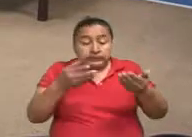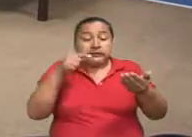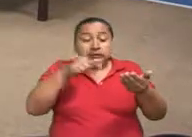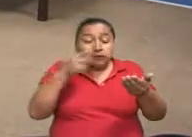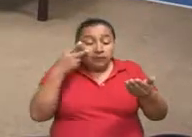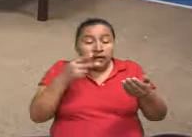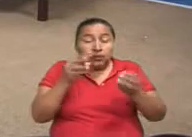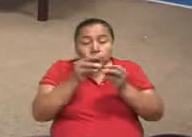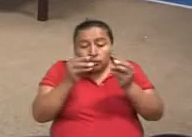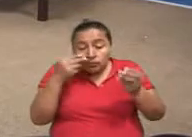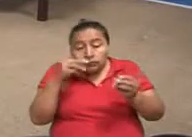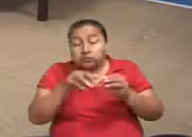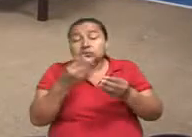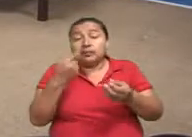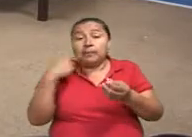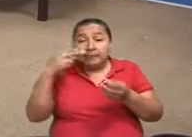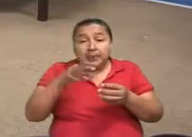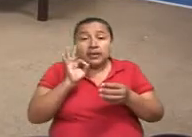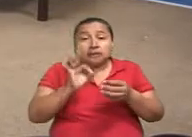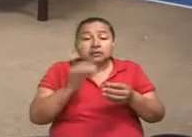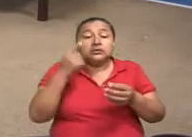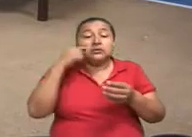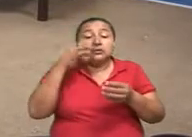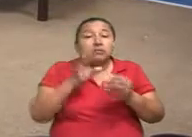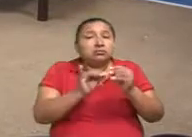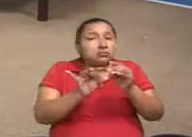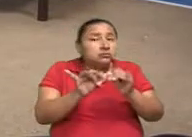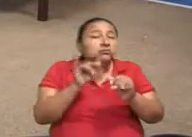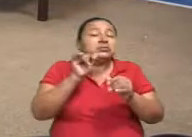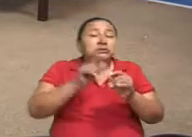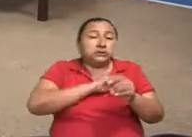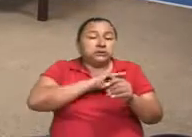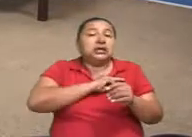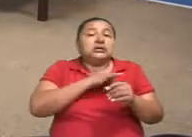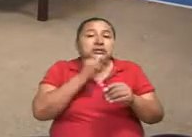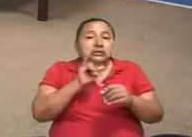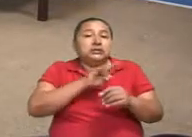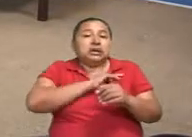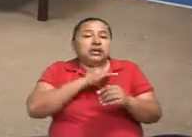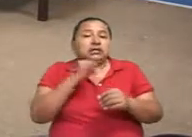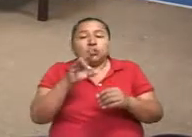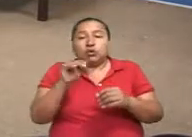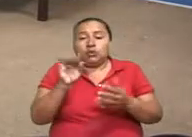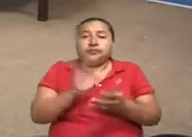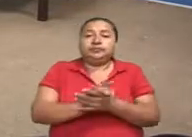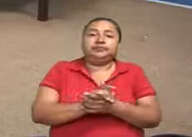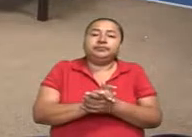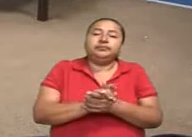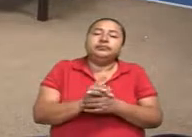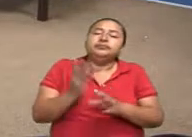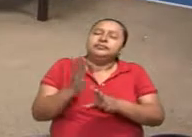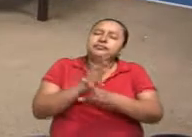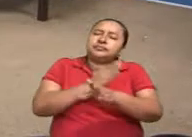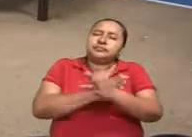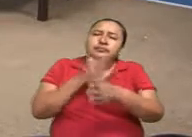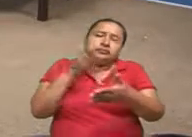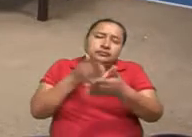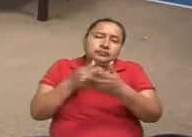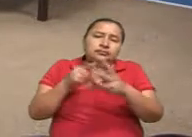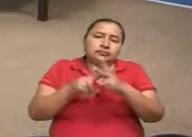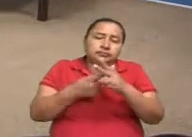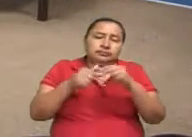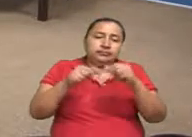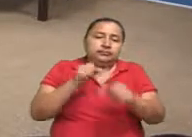de su nacimiento y detectar a tiempo si existe o no existe una criptorquidia. Antes de que entráramos de lleno en este programa y